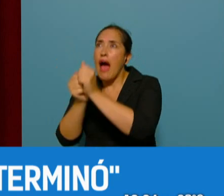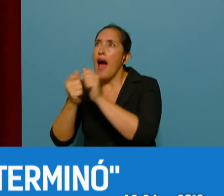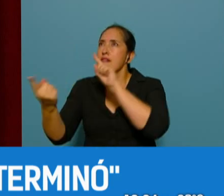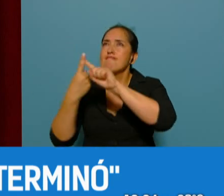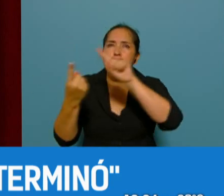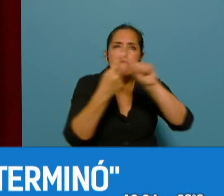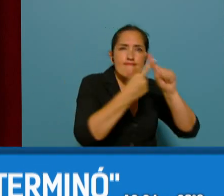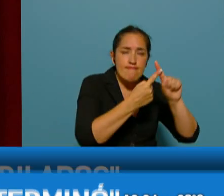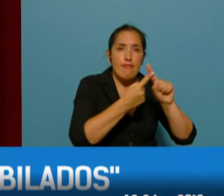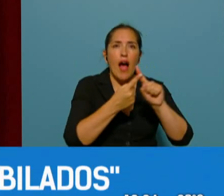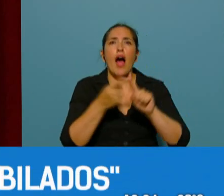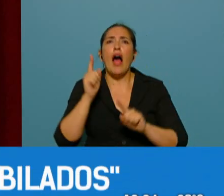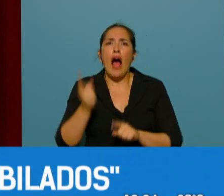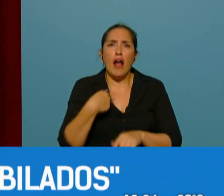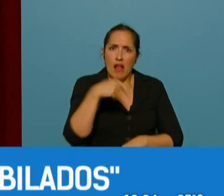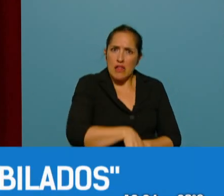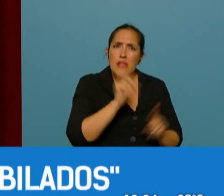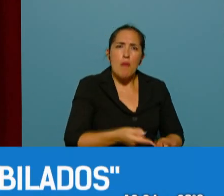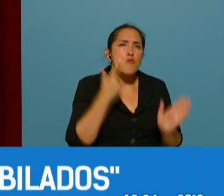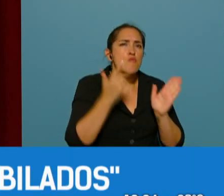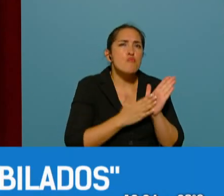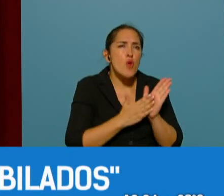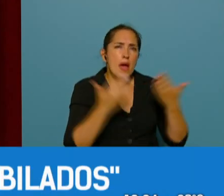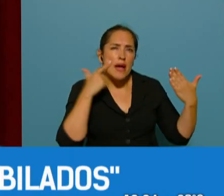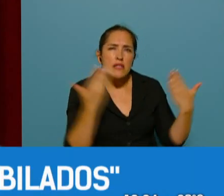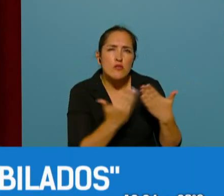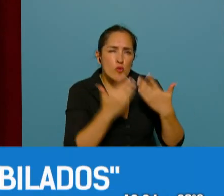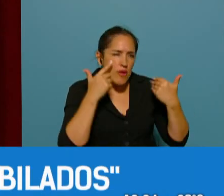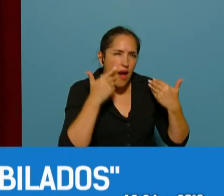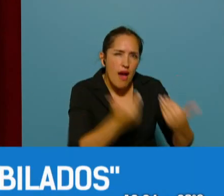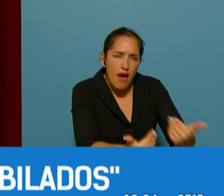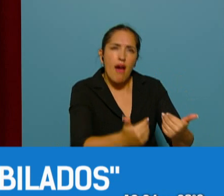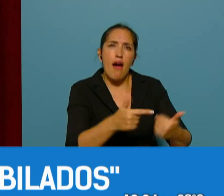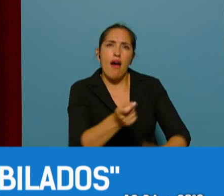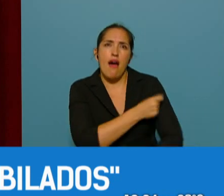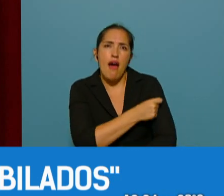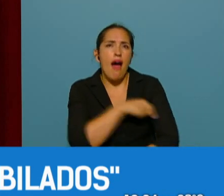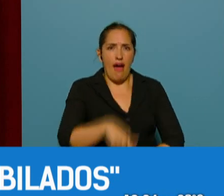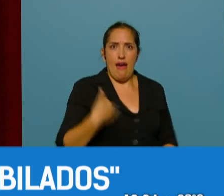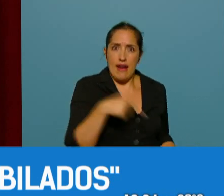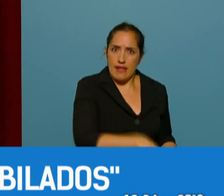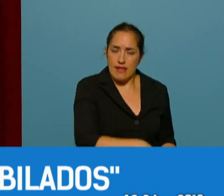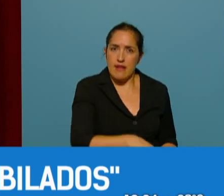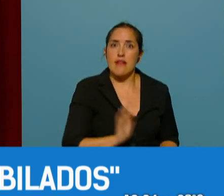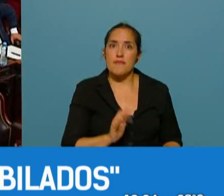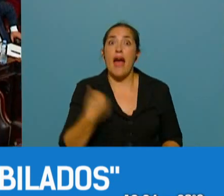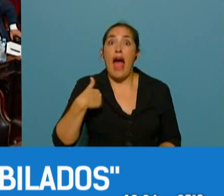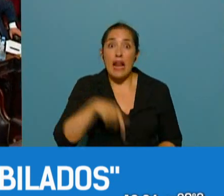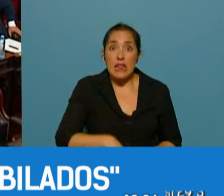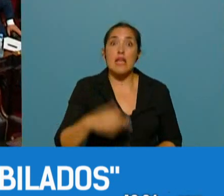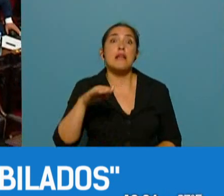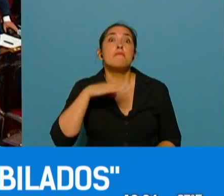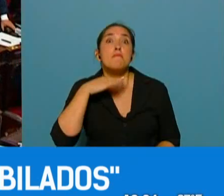Facilitamos la realización de ensayos clínicos de gran envergadura en nuestro territorio. Argentina y